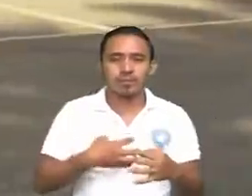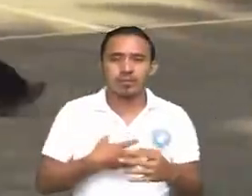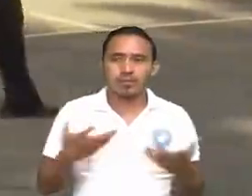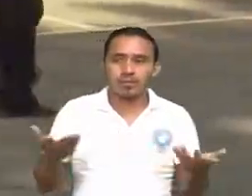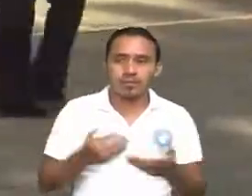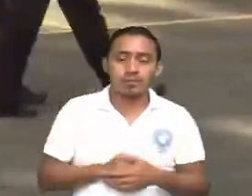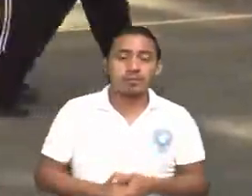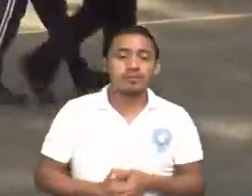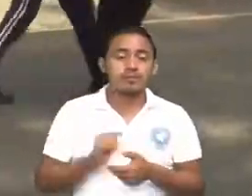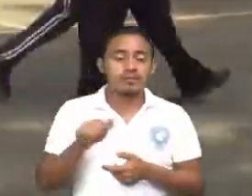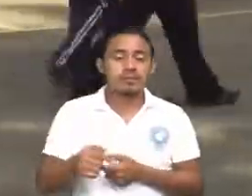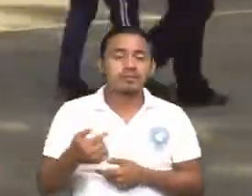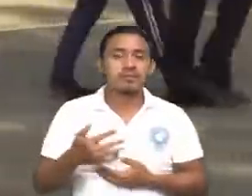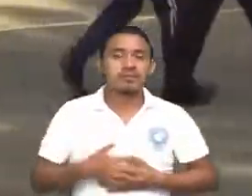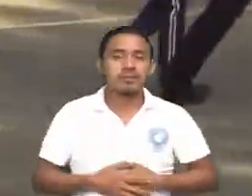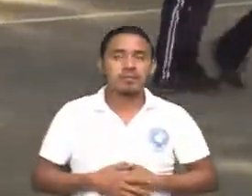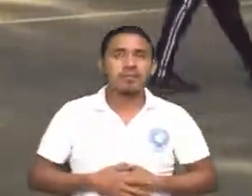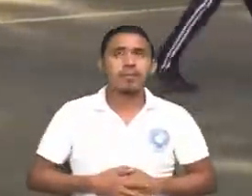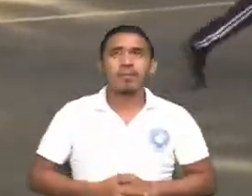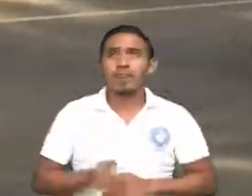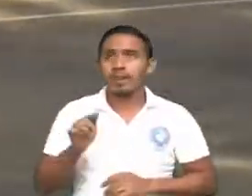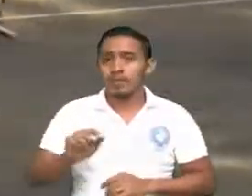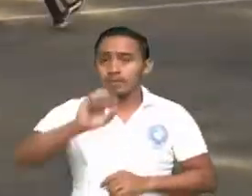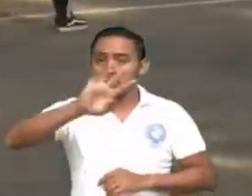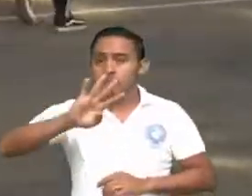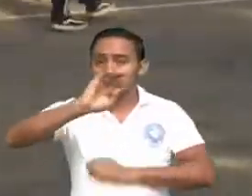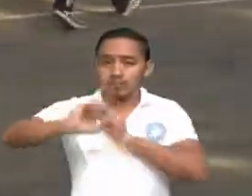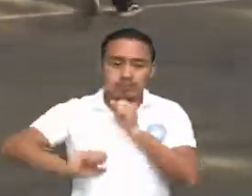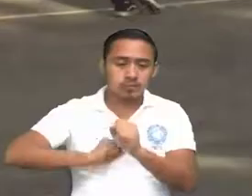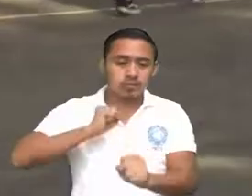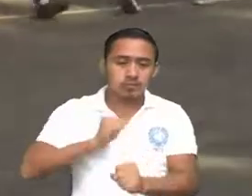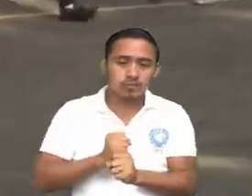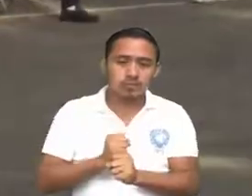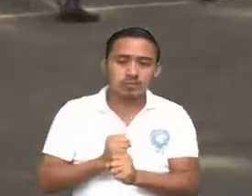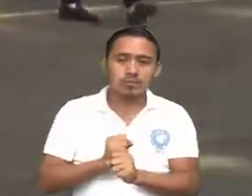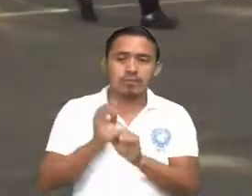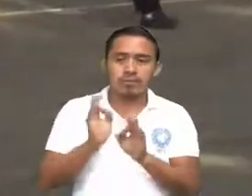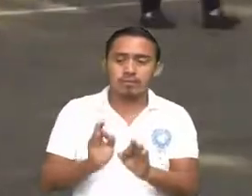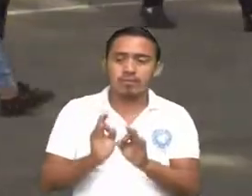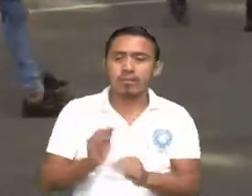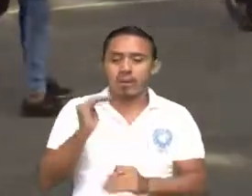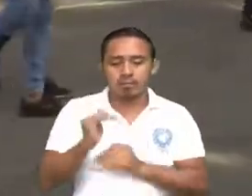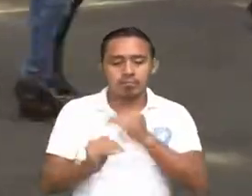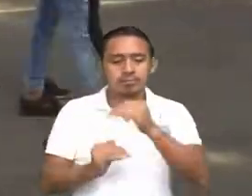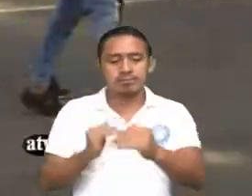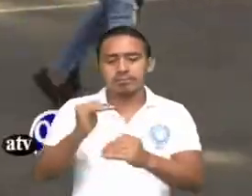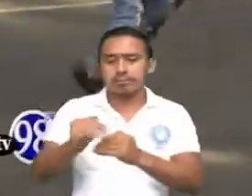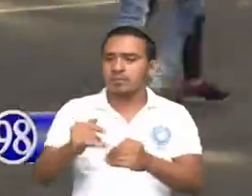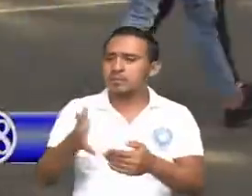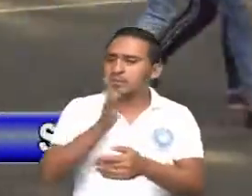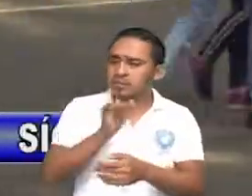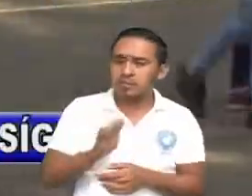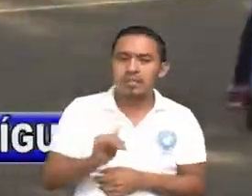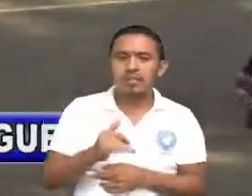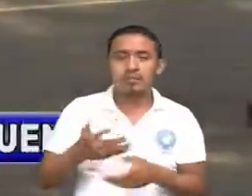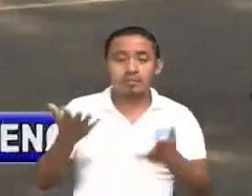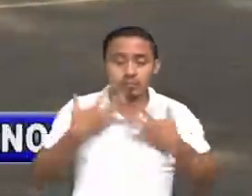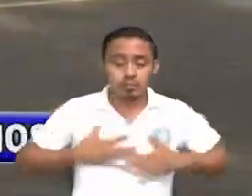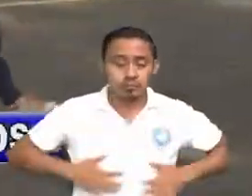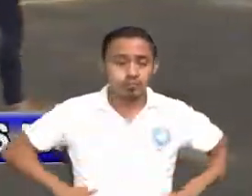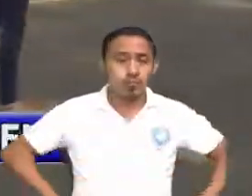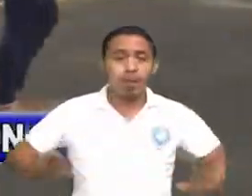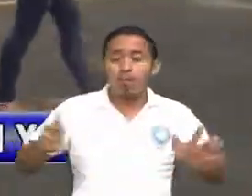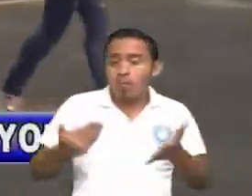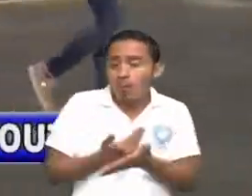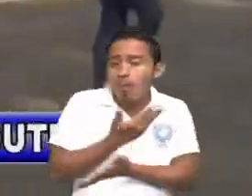sido mi asistente, y pues este es el cuarto año que llevamos esto con muy buen suceso, ¿verdad? Los chavales van a lucir un traje bellísimo,